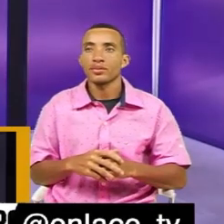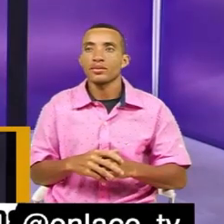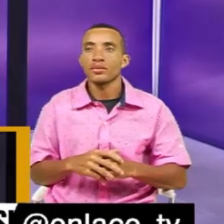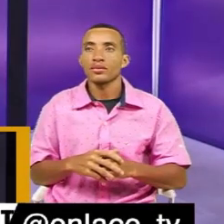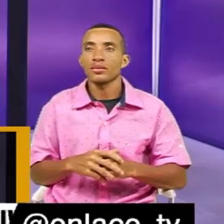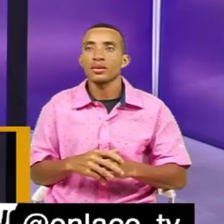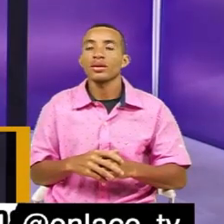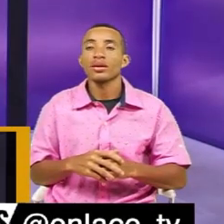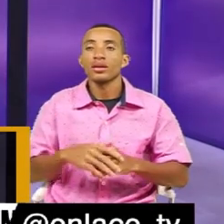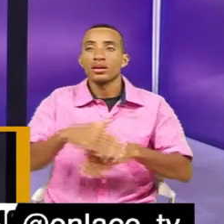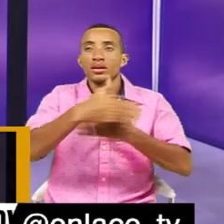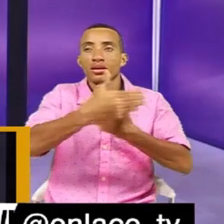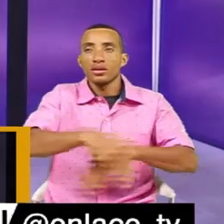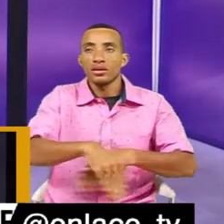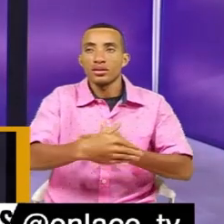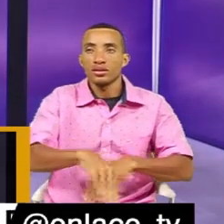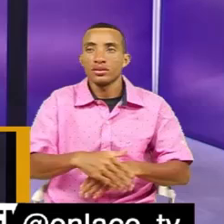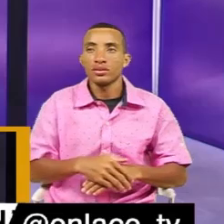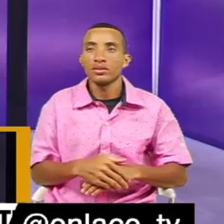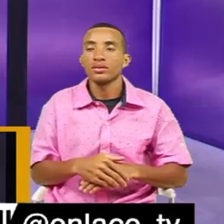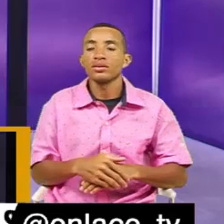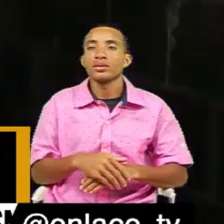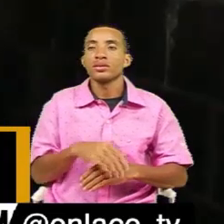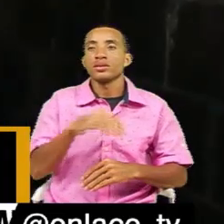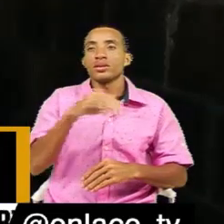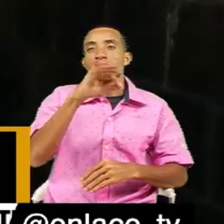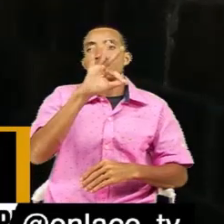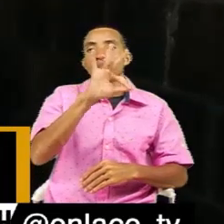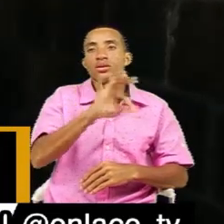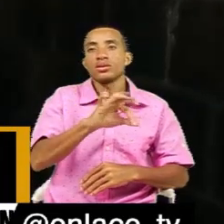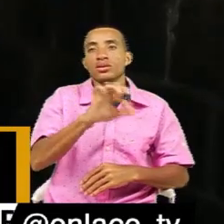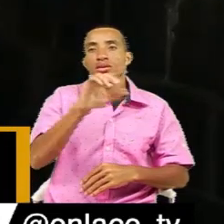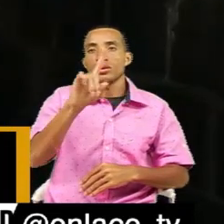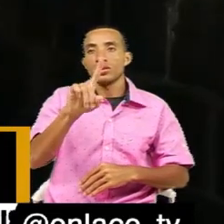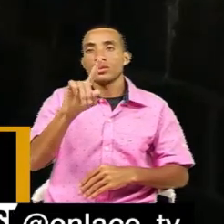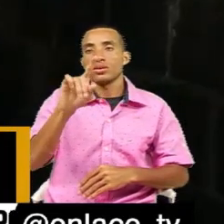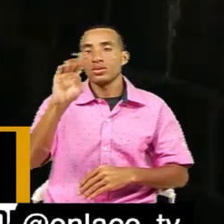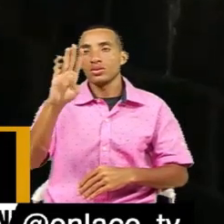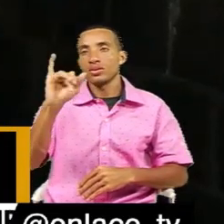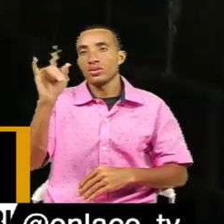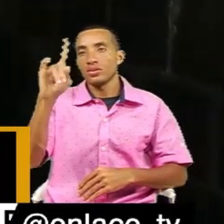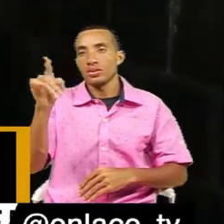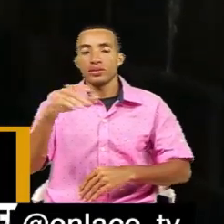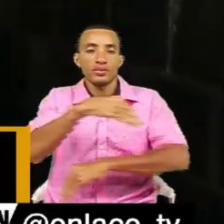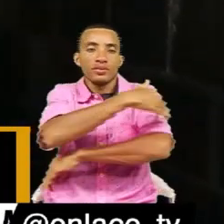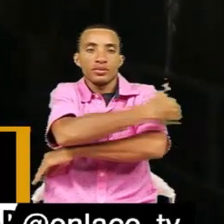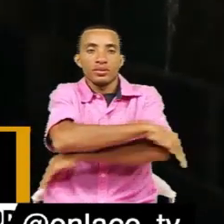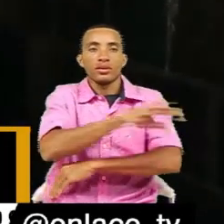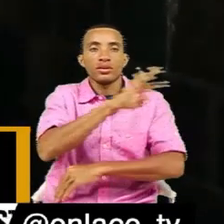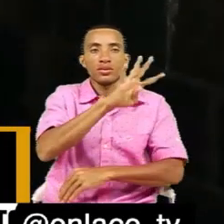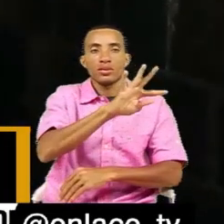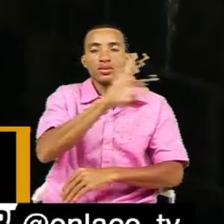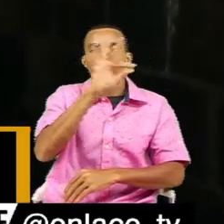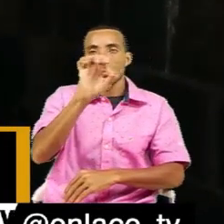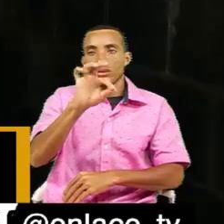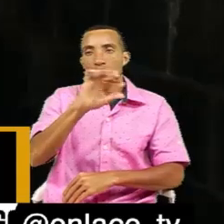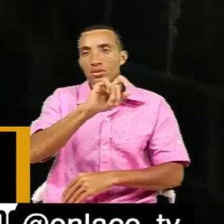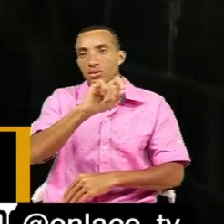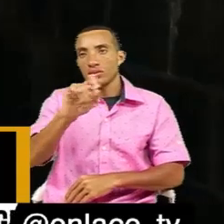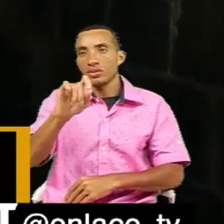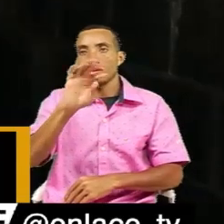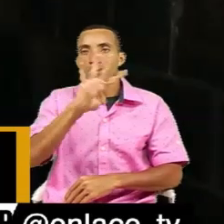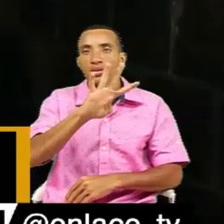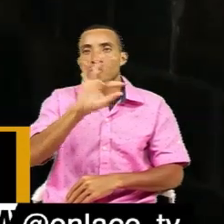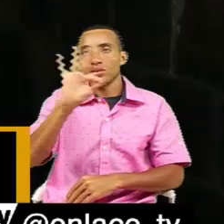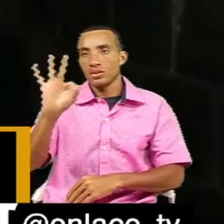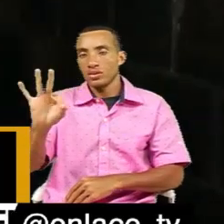Bueno, la dirección exactamente es en calle 81 bis, carrera 48A con 43 en del barrio Minas